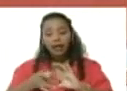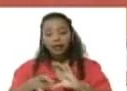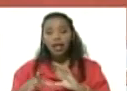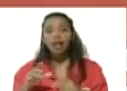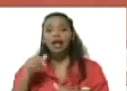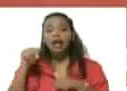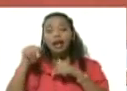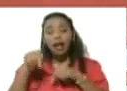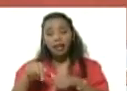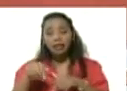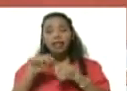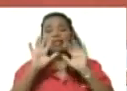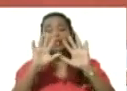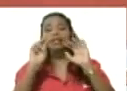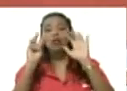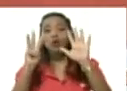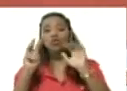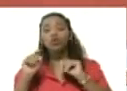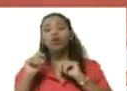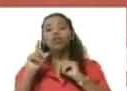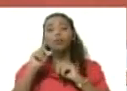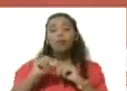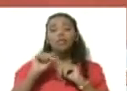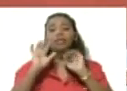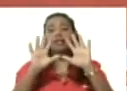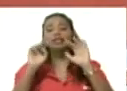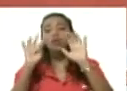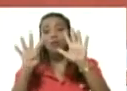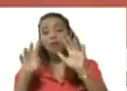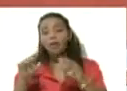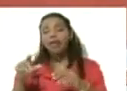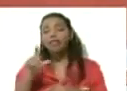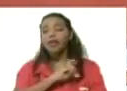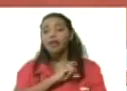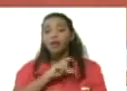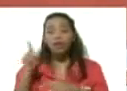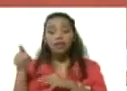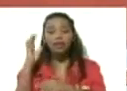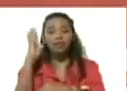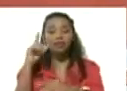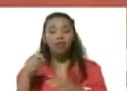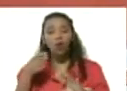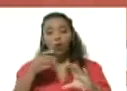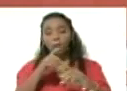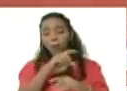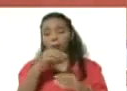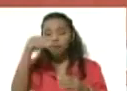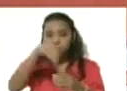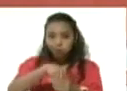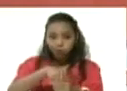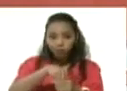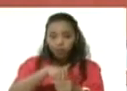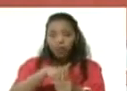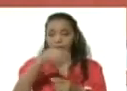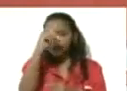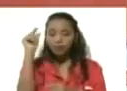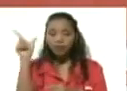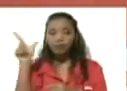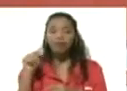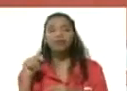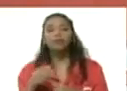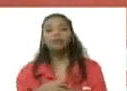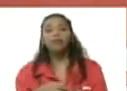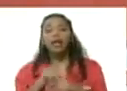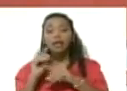y 19 de enero para llegar a 9 millones de militantes dentro del PSU y finalmente acudía también y hacía